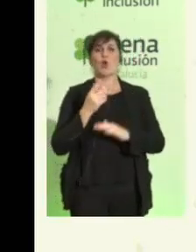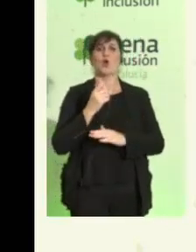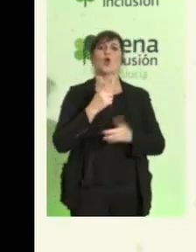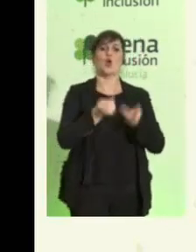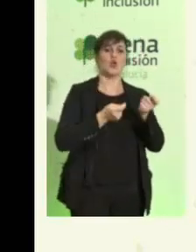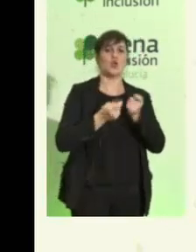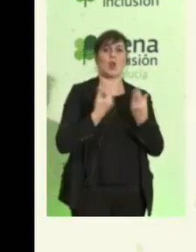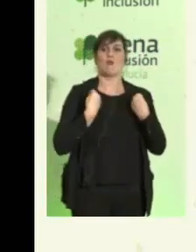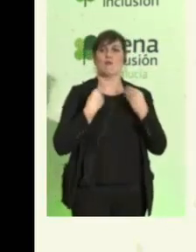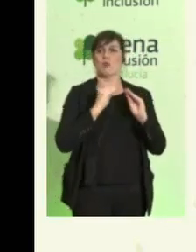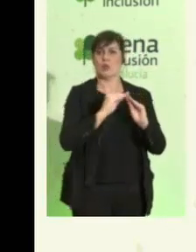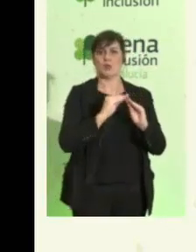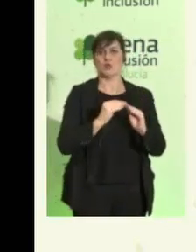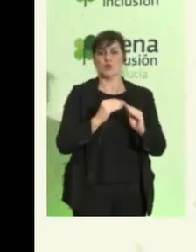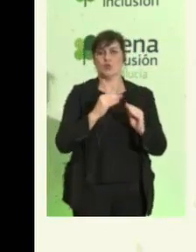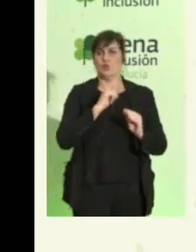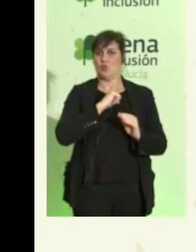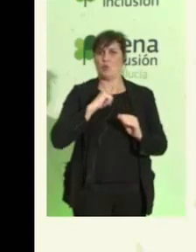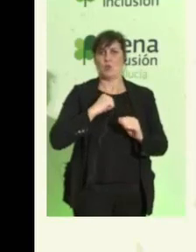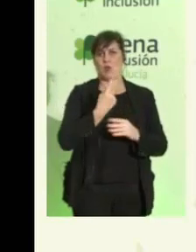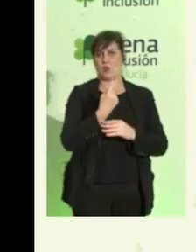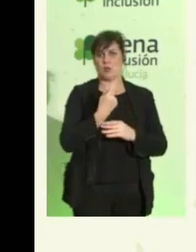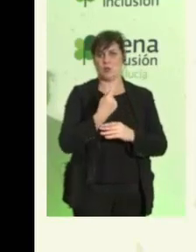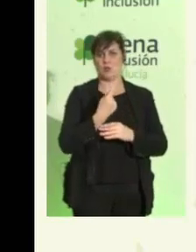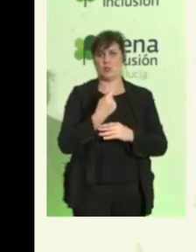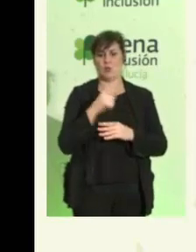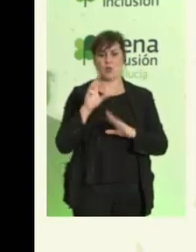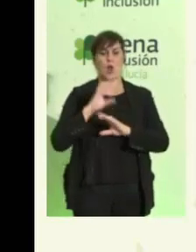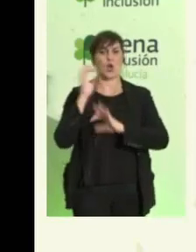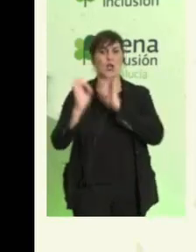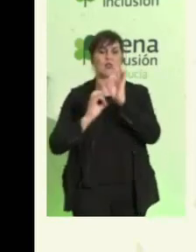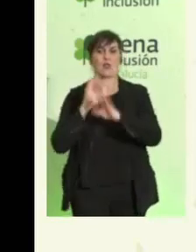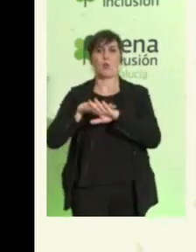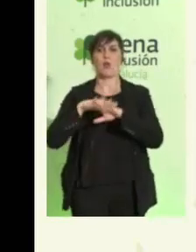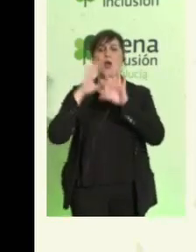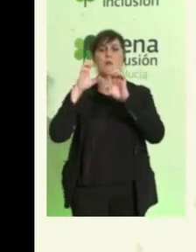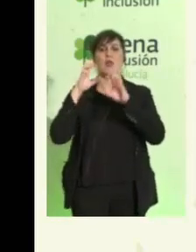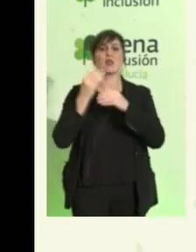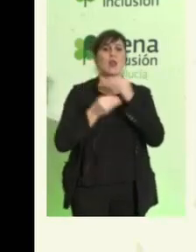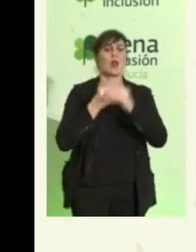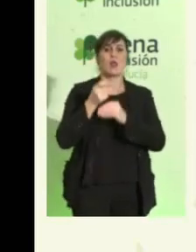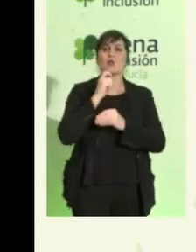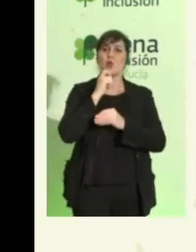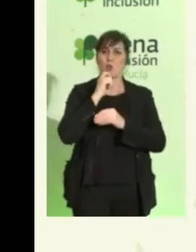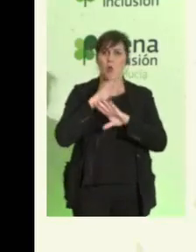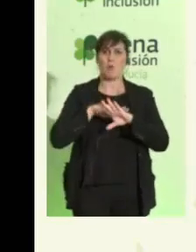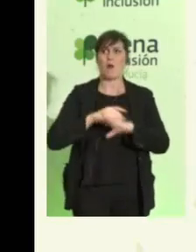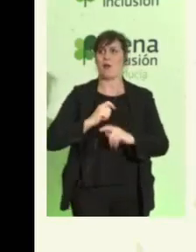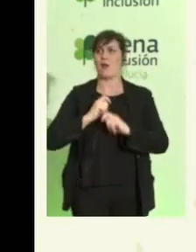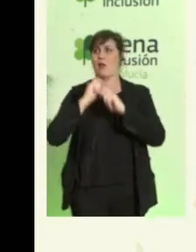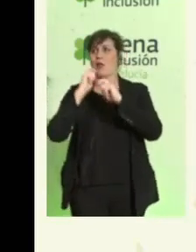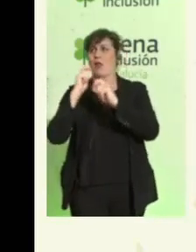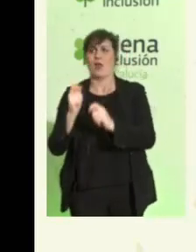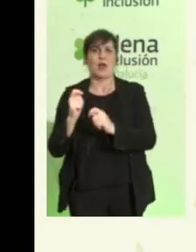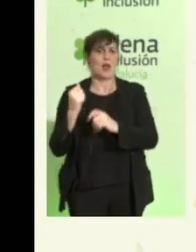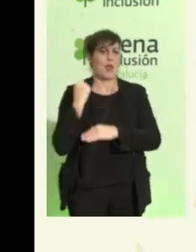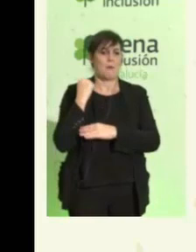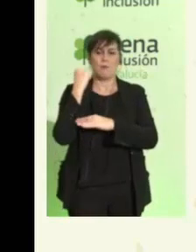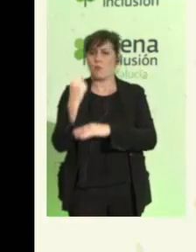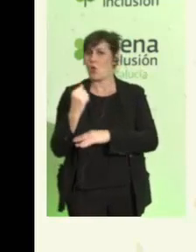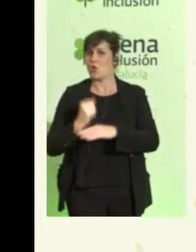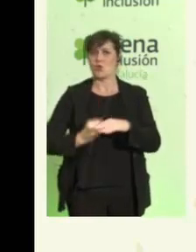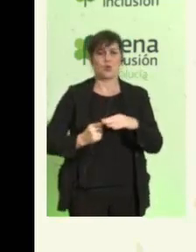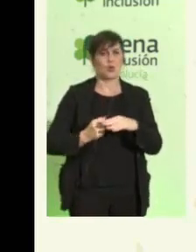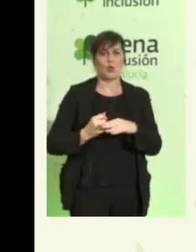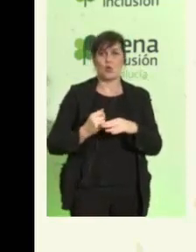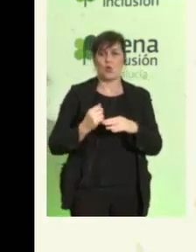como organización es que la gente aprendiese cómo hacerlos y darle todo el apoyo o el poco